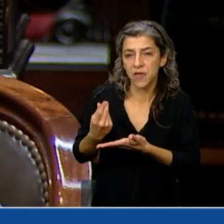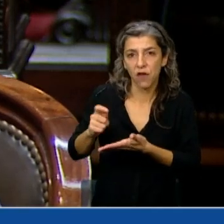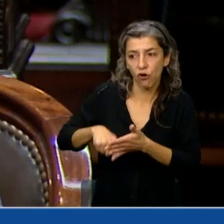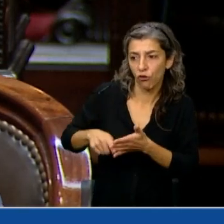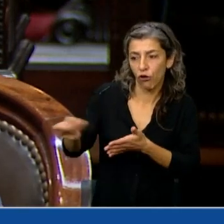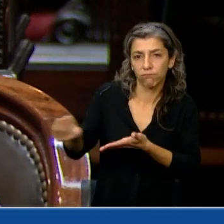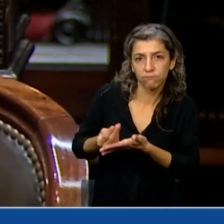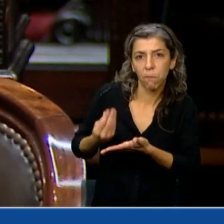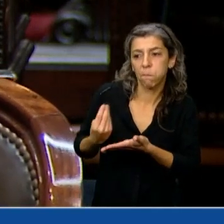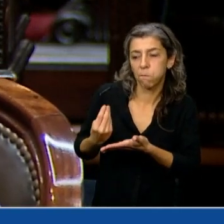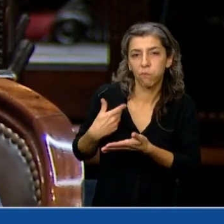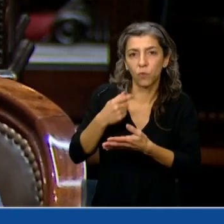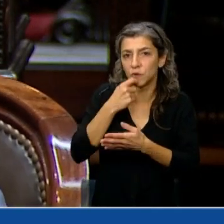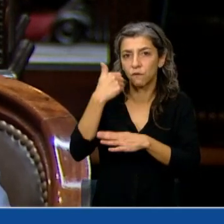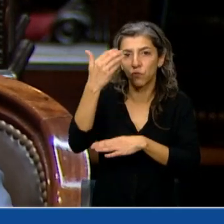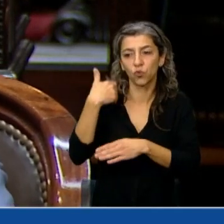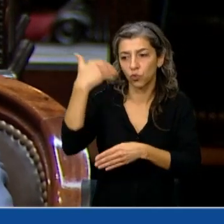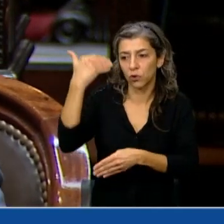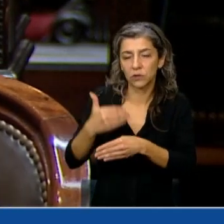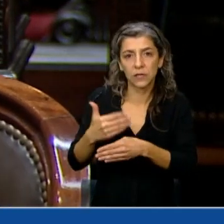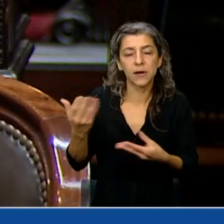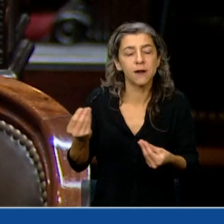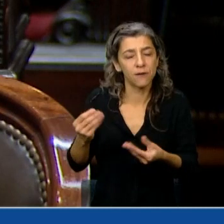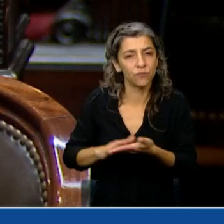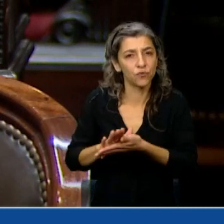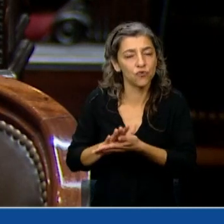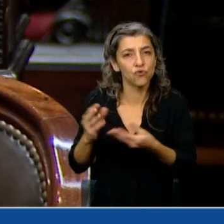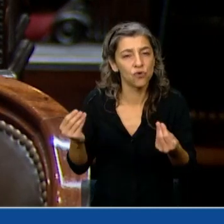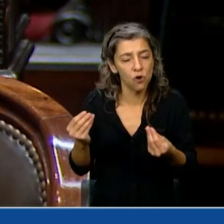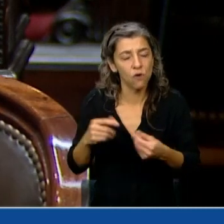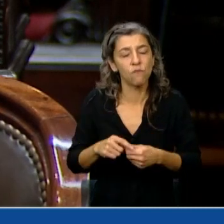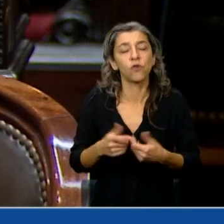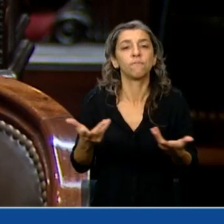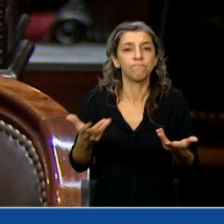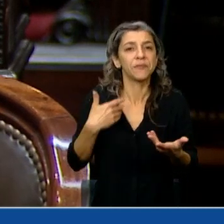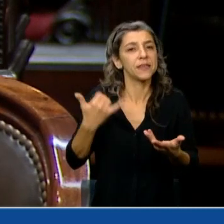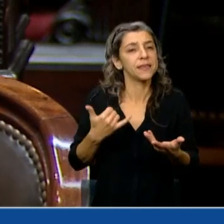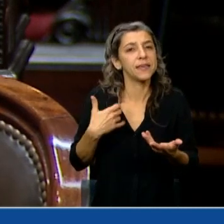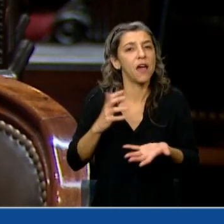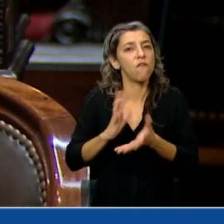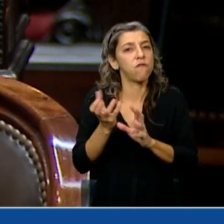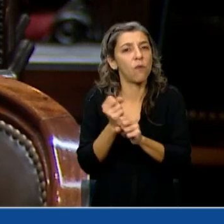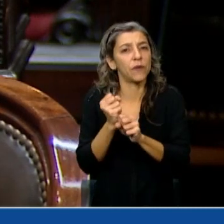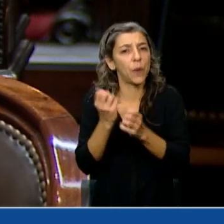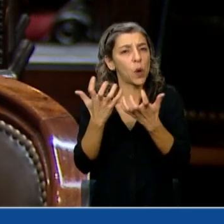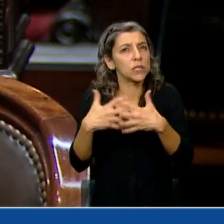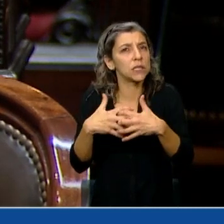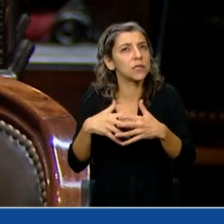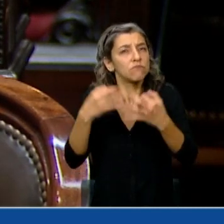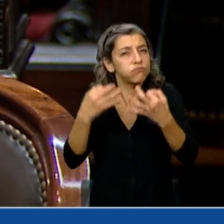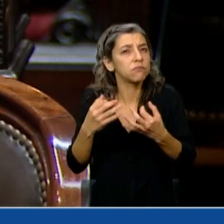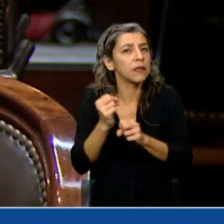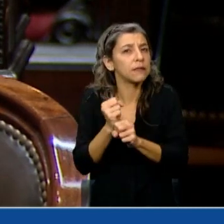la rigidez de muchas legislaciones y sistemas laborales que le impiden a la Argentina poder